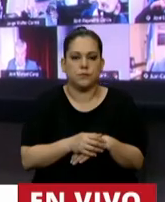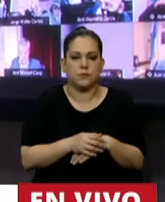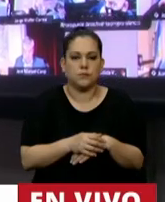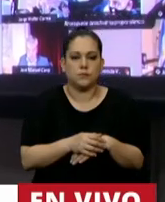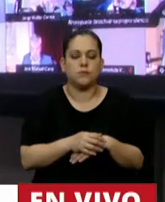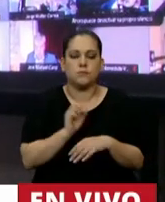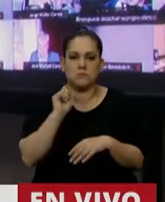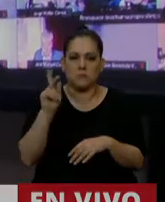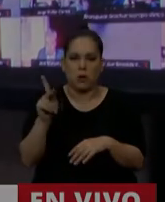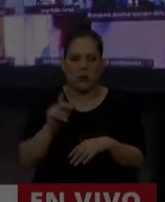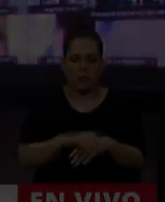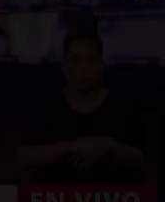ok